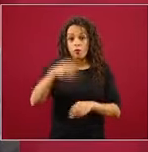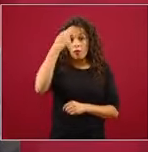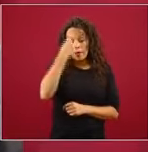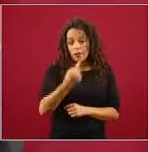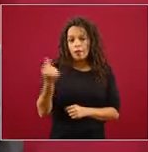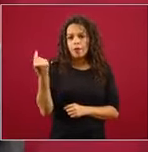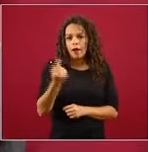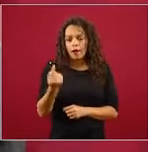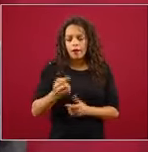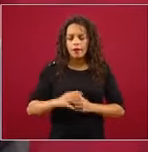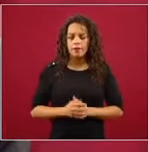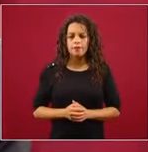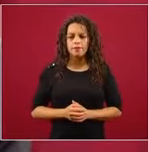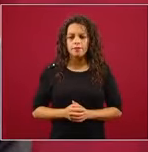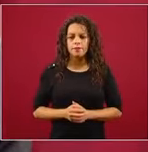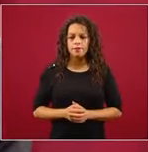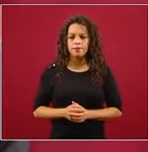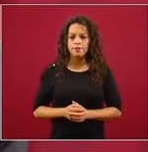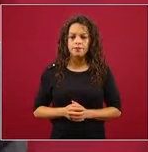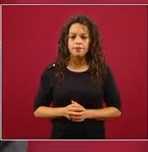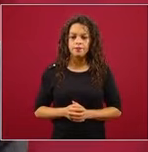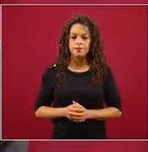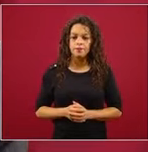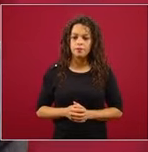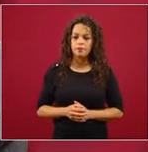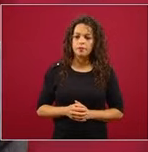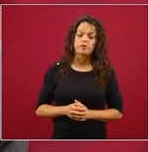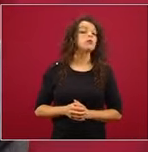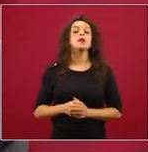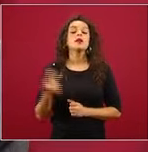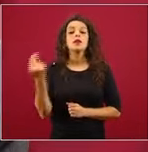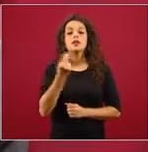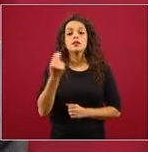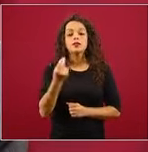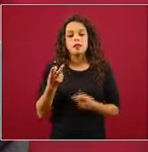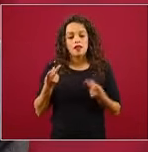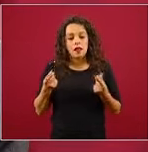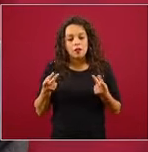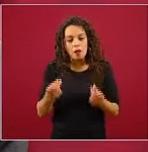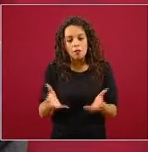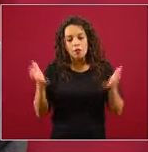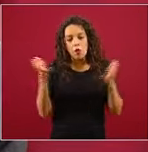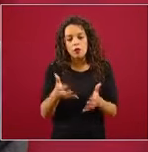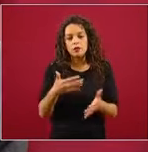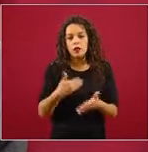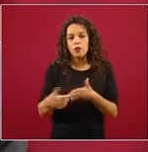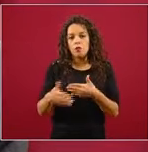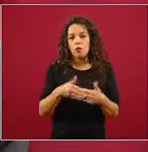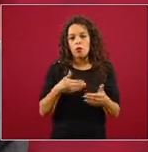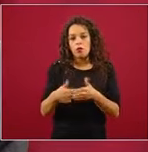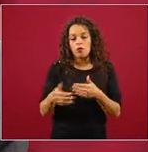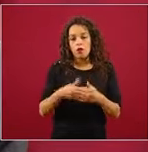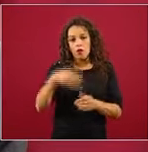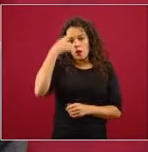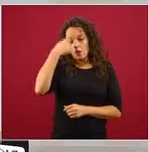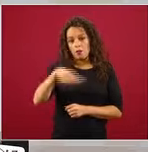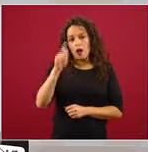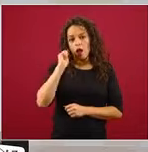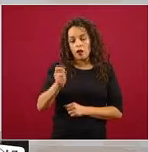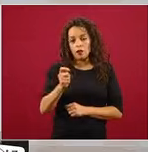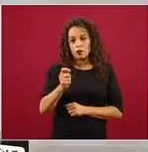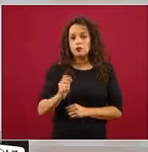más acelerado de un modelo local de intervención comunitaria por la salud.